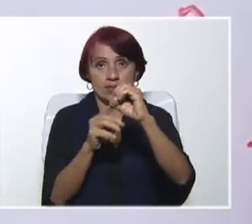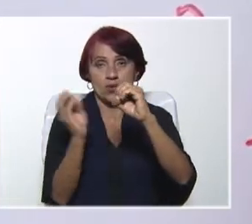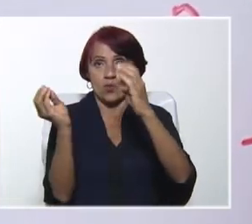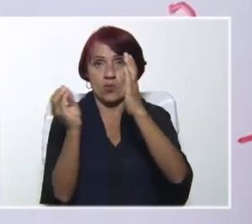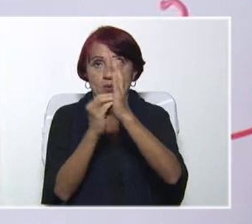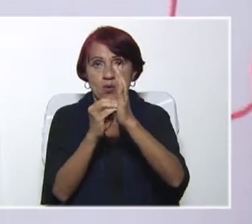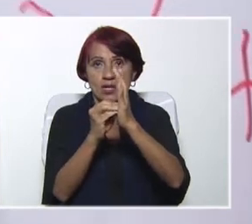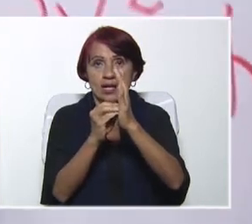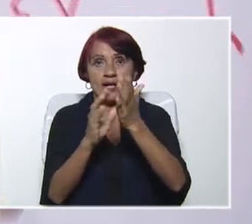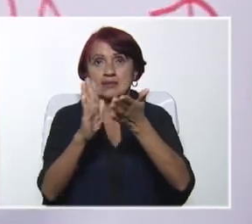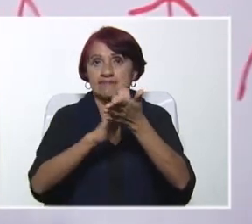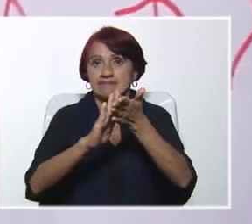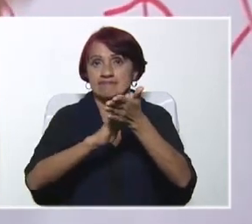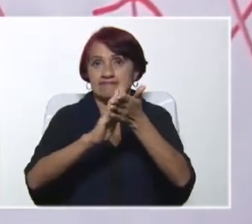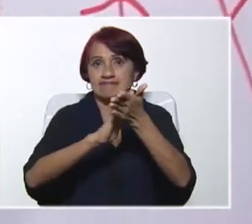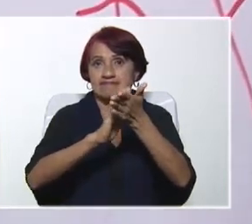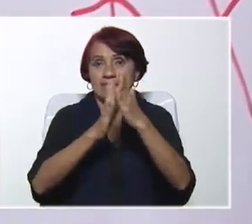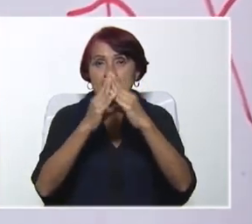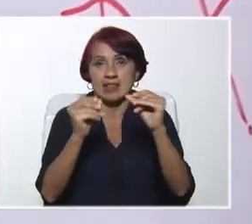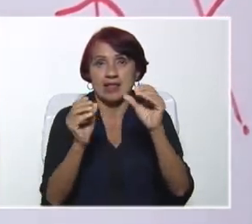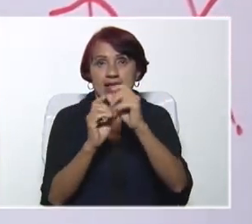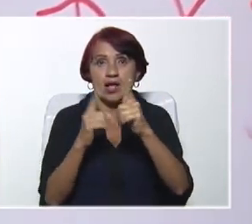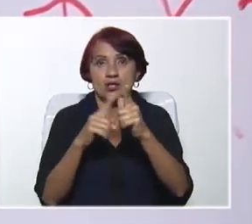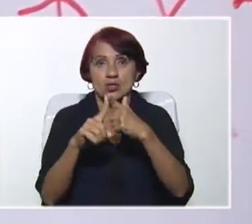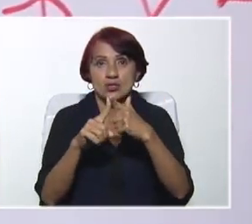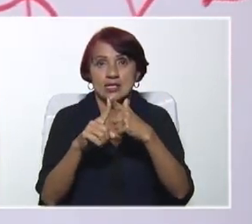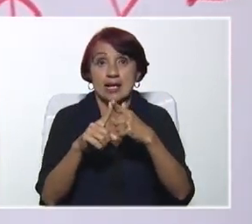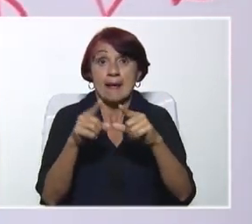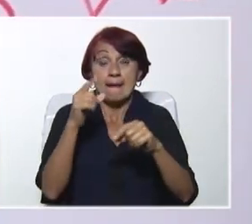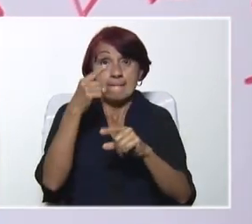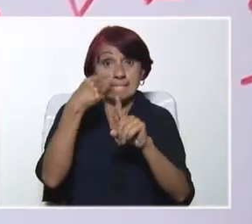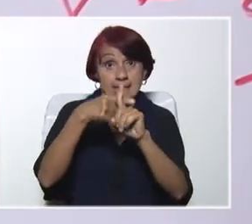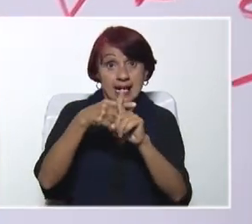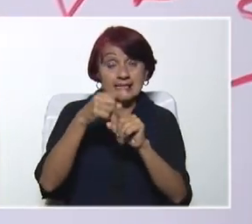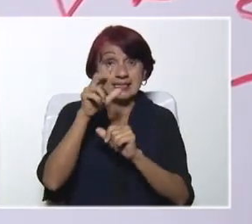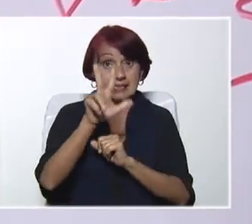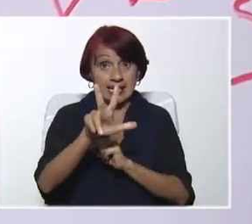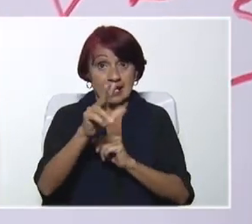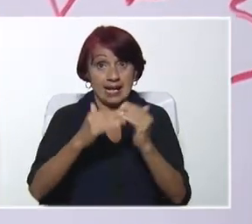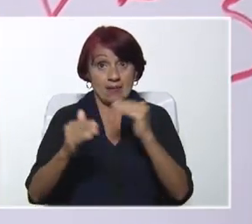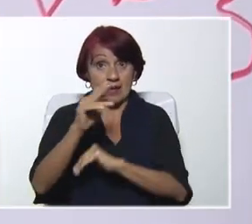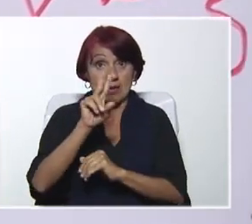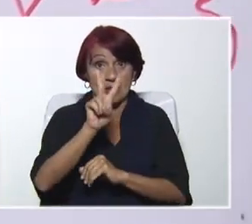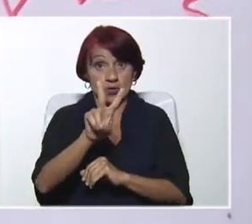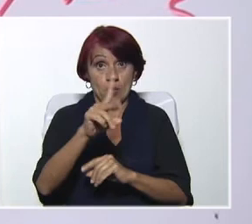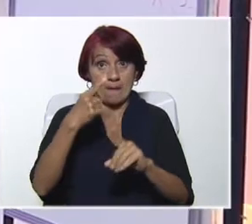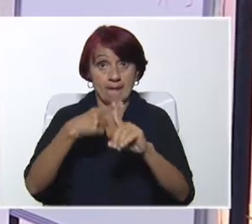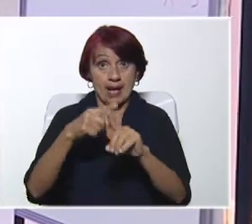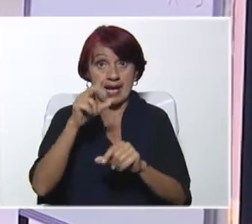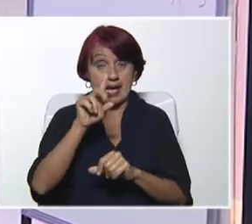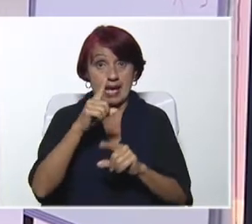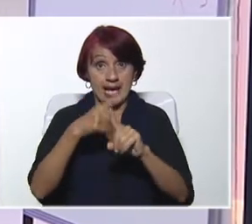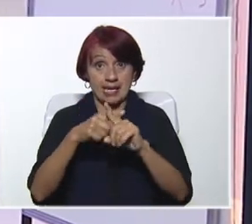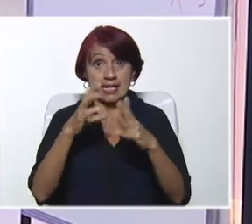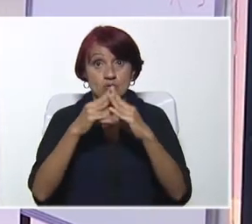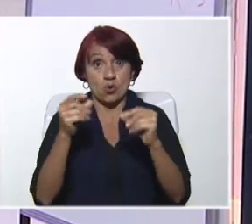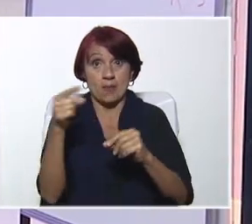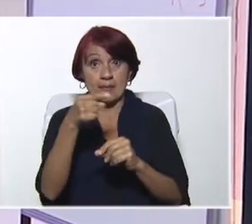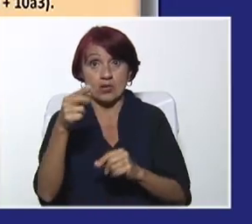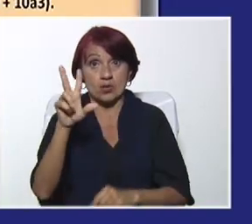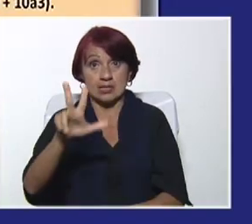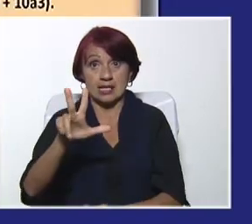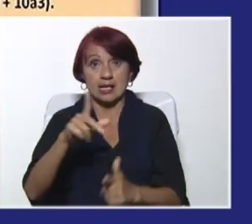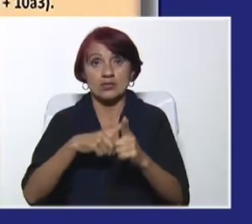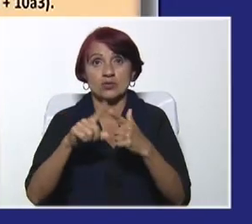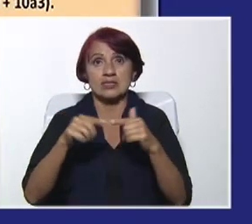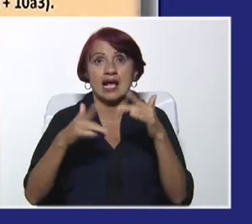quedaría más 3x al cuadrado más x menos 3 como el polinomio. Vayamos ahora con las actividades de esta semana de